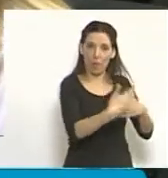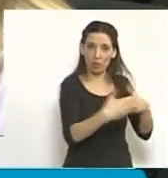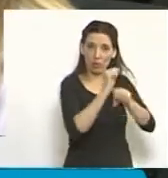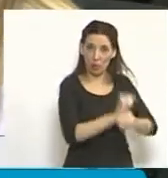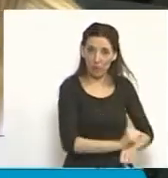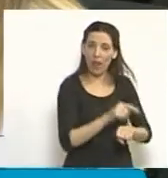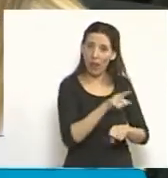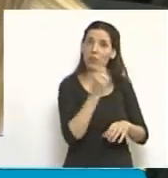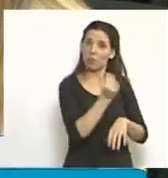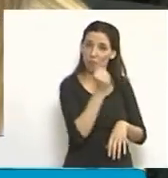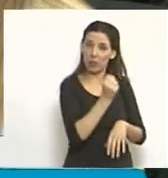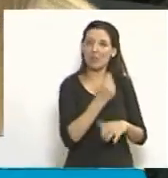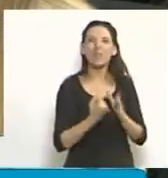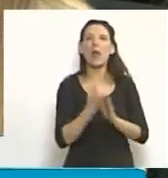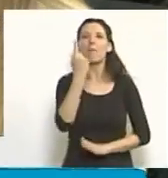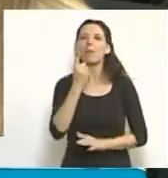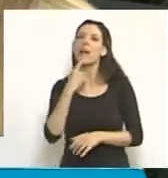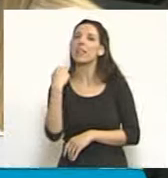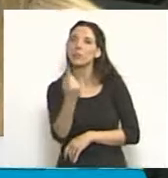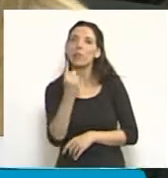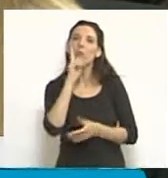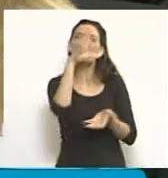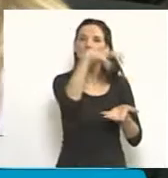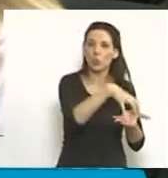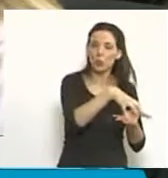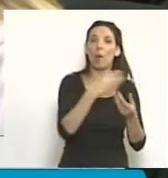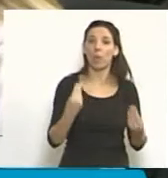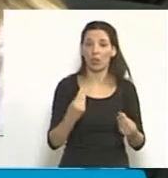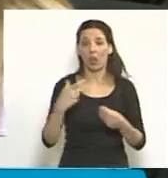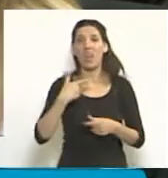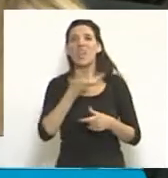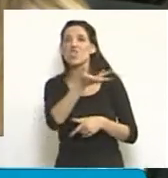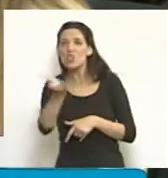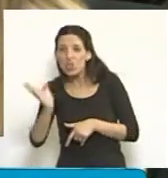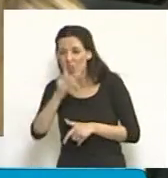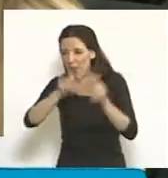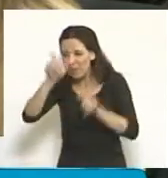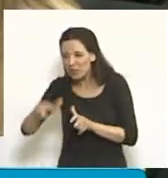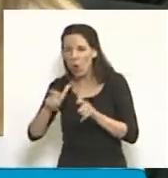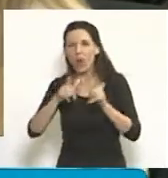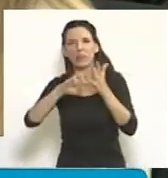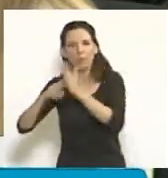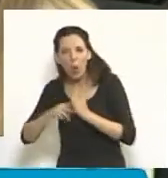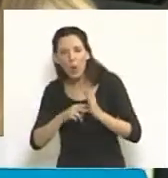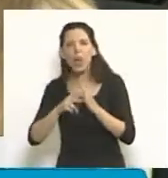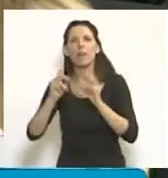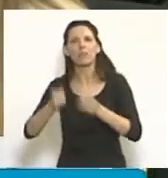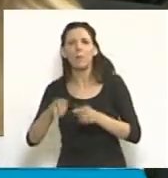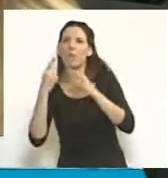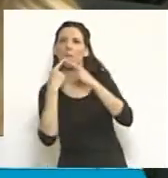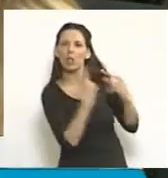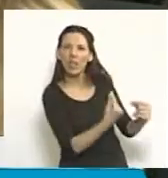primer paso en la elaboración de una respuesta institucional frente a los problemas que la sociedad tiene y sobre los problemas que la sociedad